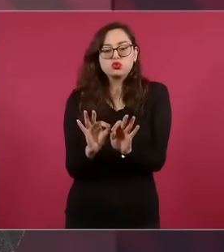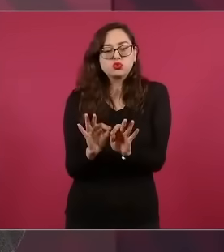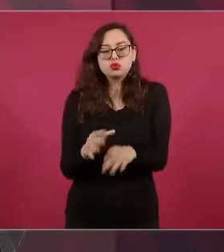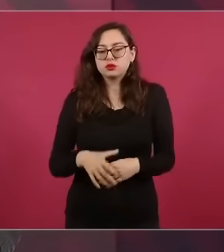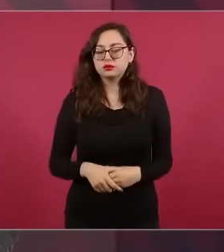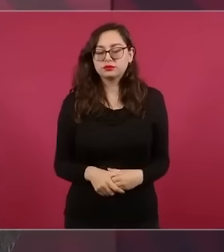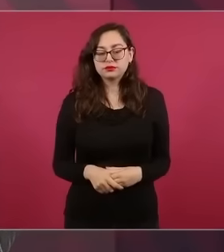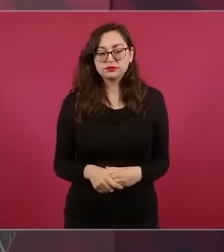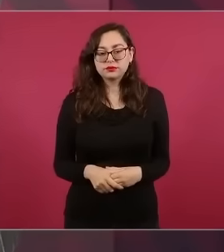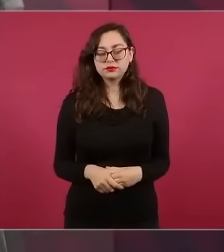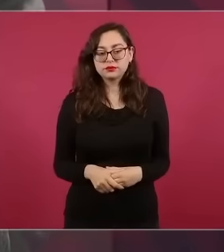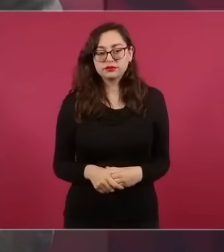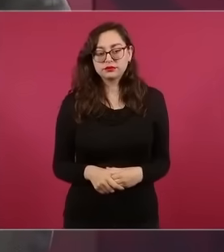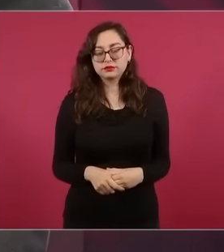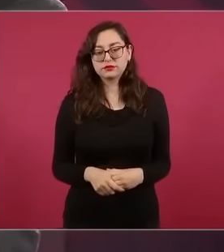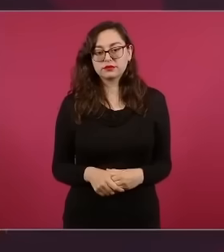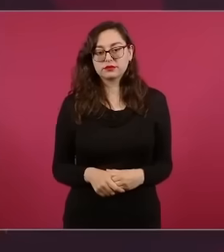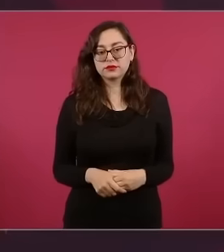para